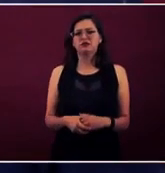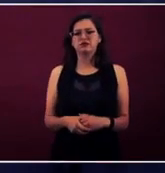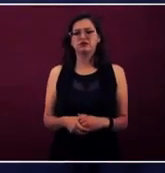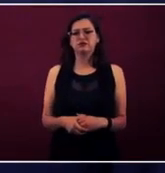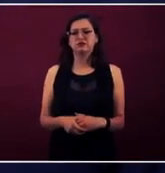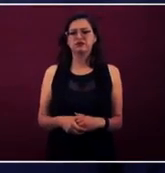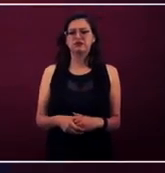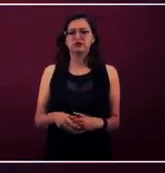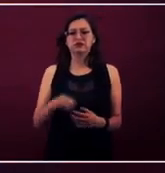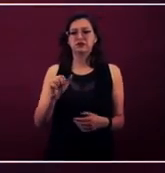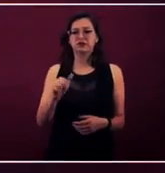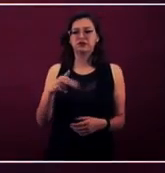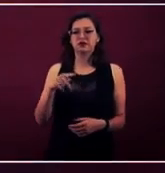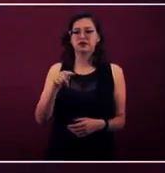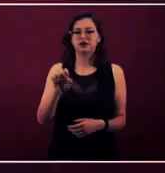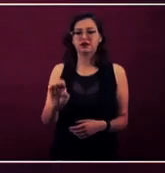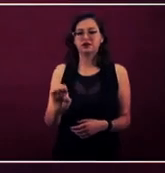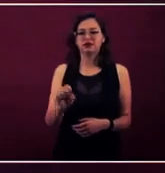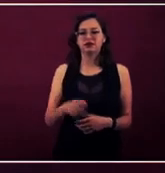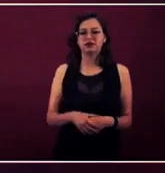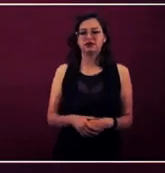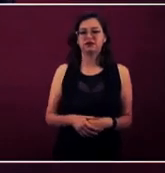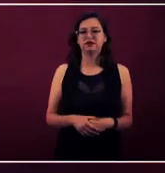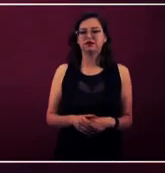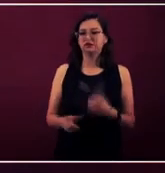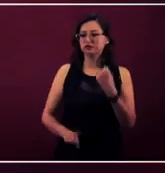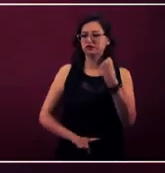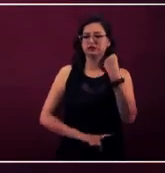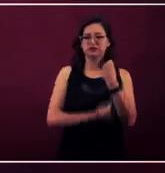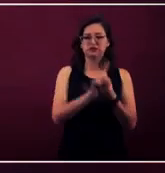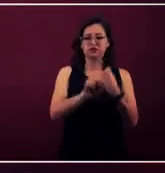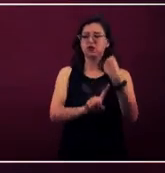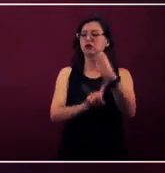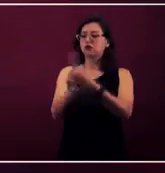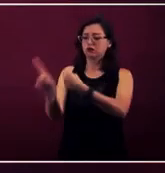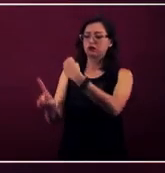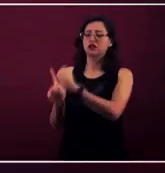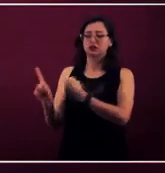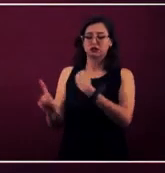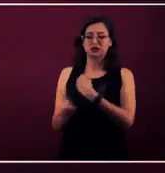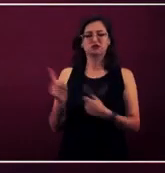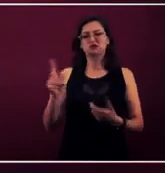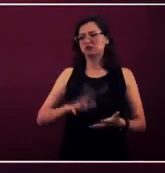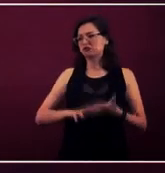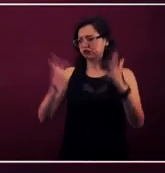en El Mante, tenemos problemas de inseguridad en general.